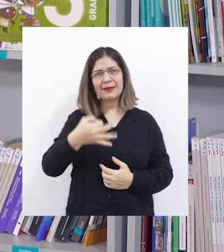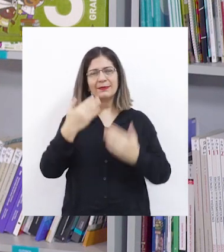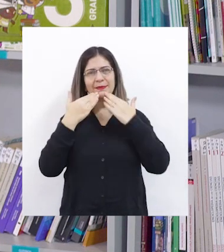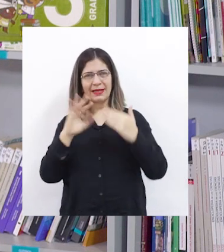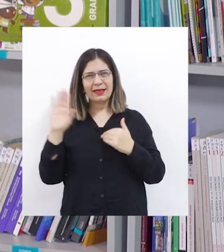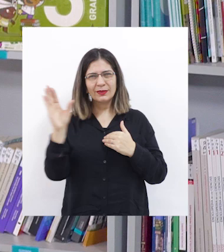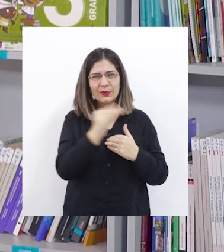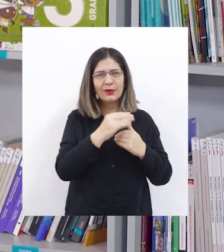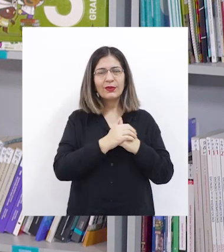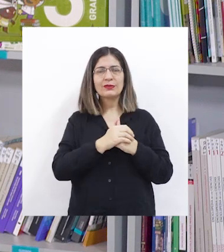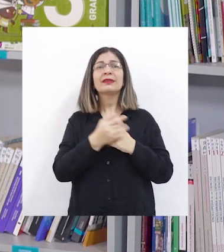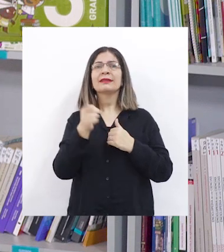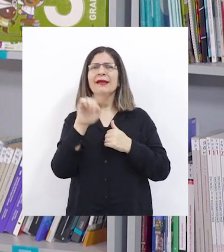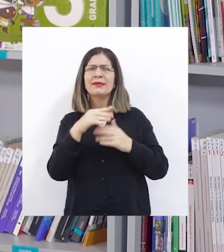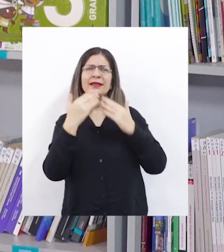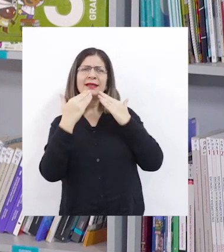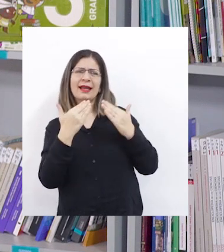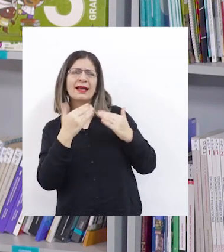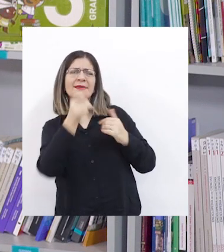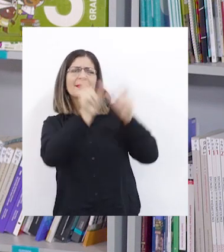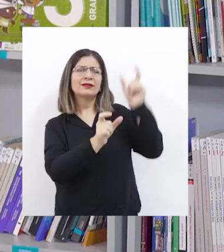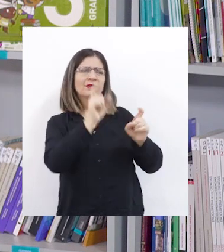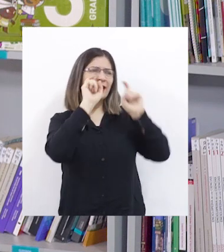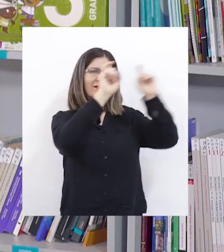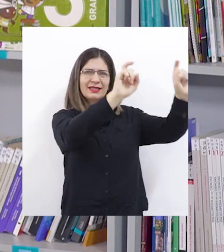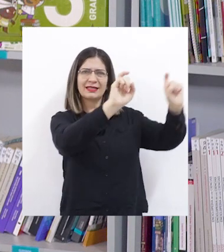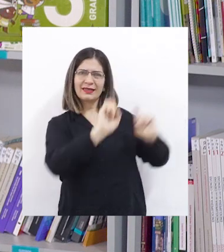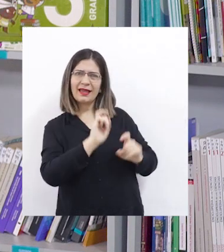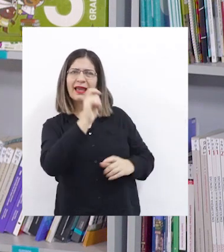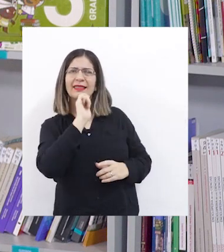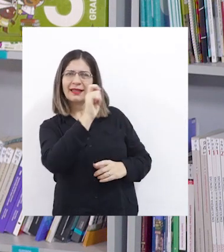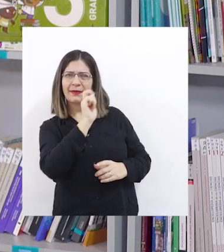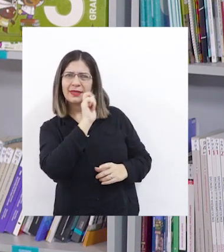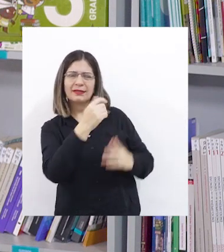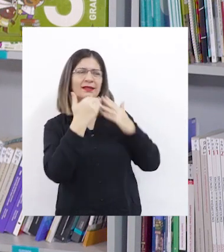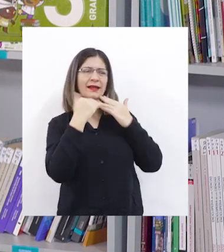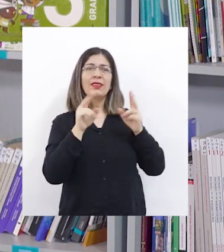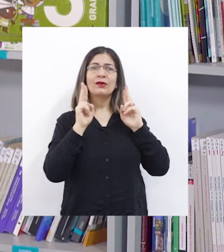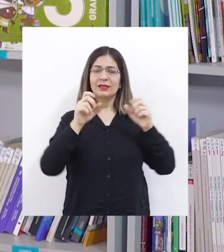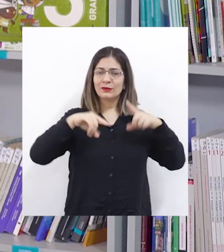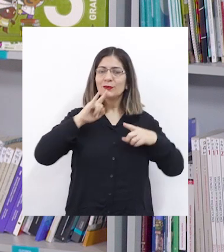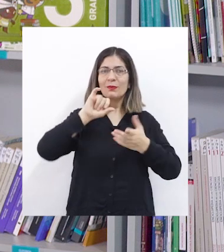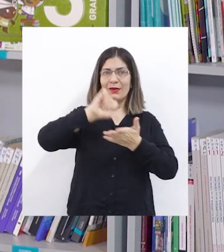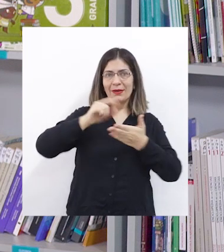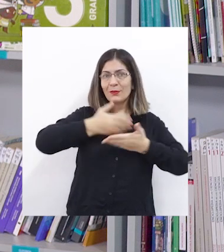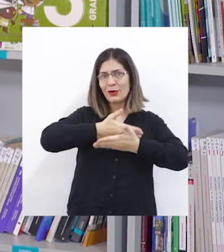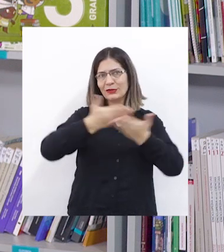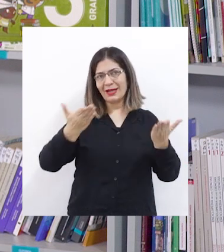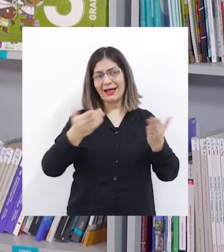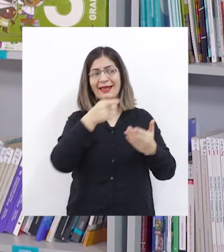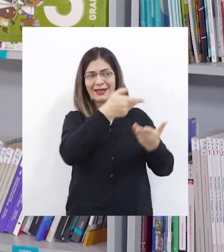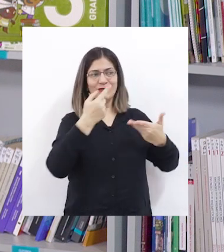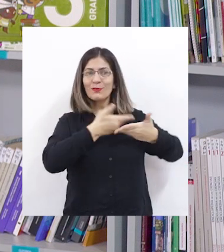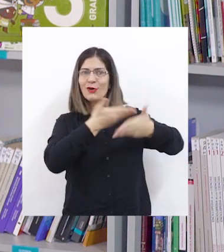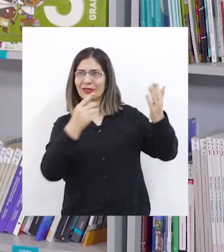todos ustedes. Agradecemos a las entrevistas también a nuestros docentes tucumanos. A través de ellos fue nuestro reconocimiento, ¿no? Por